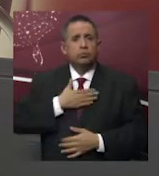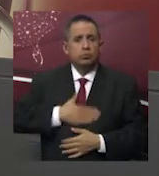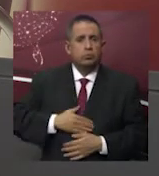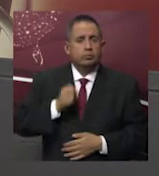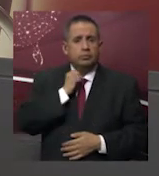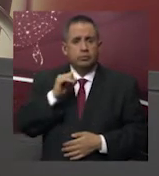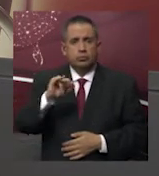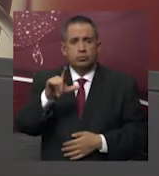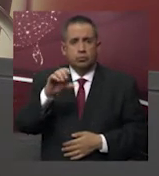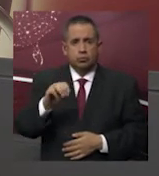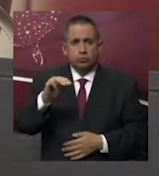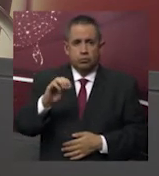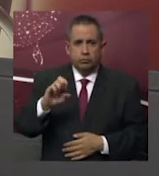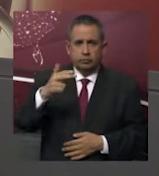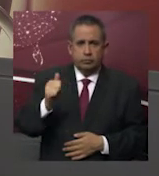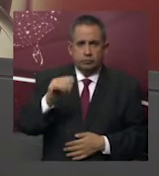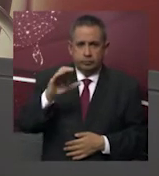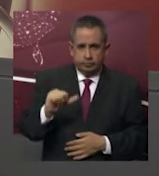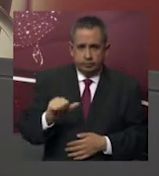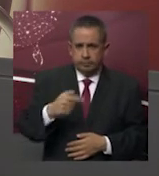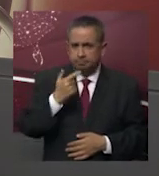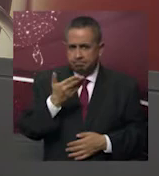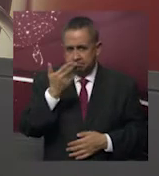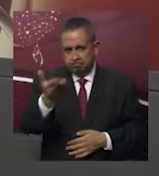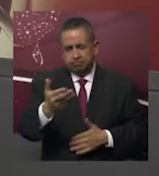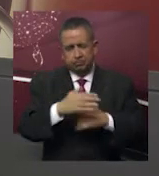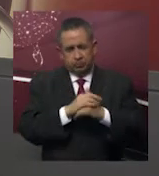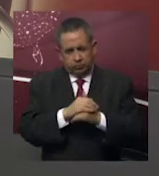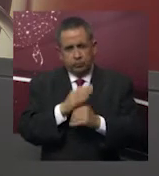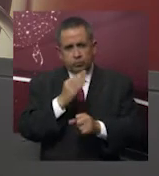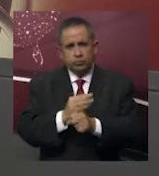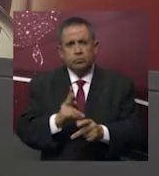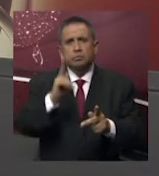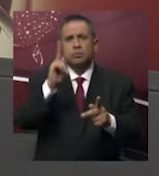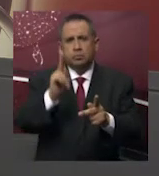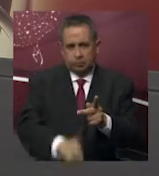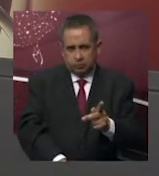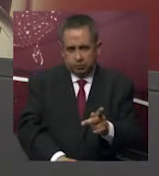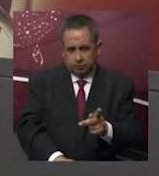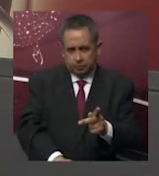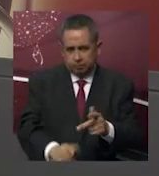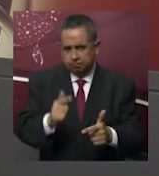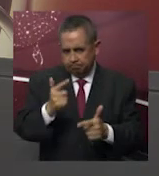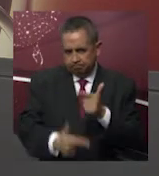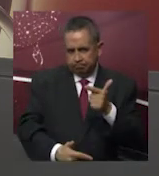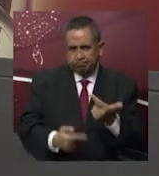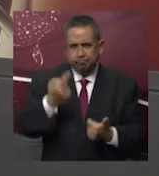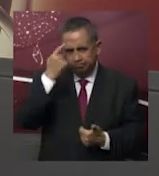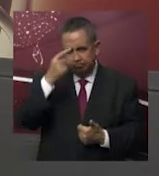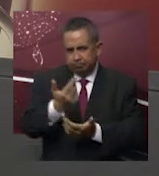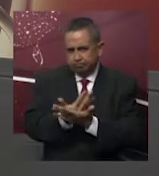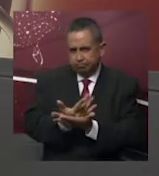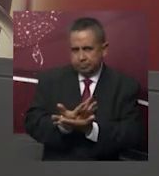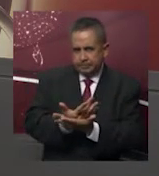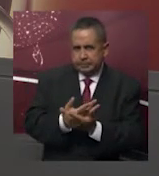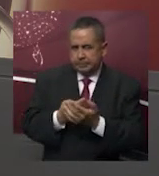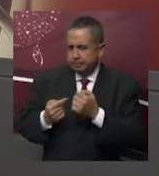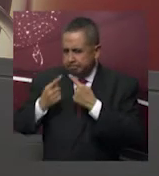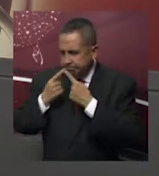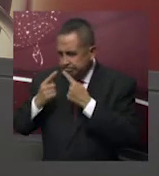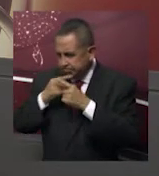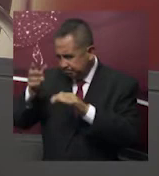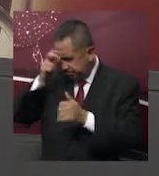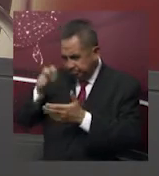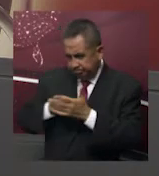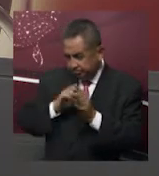de Justicia, el senador Julio Menchaca, solicitó desde su escaño una moción suspensiva a fin de afinar algunos detalles, dijo, y